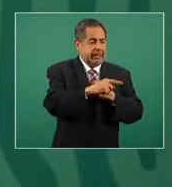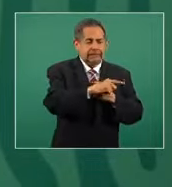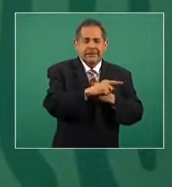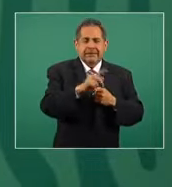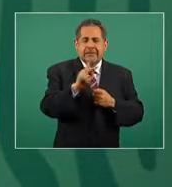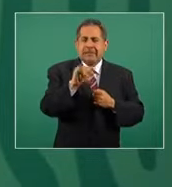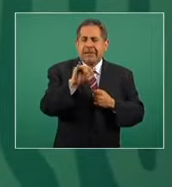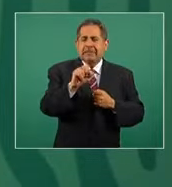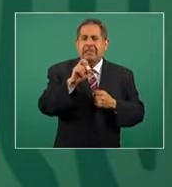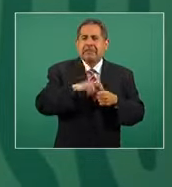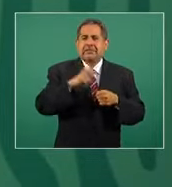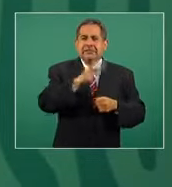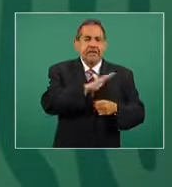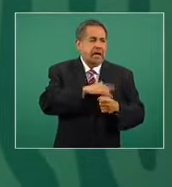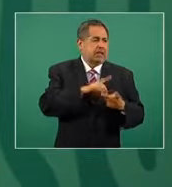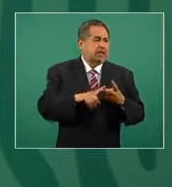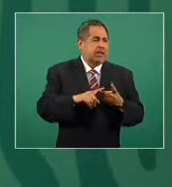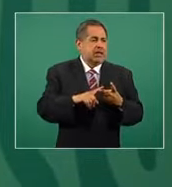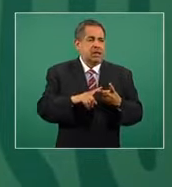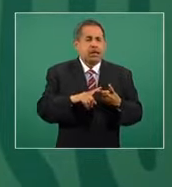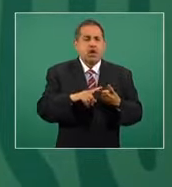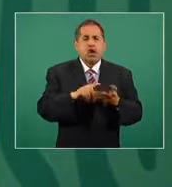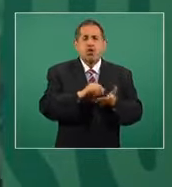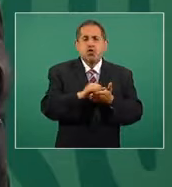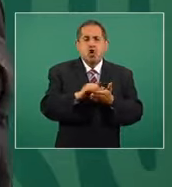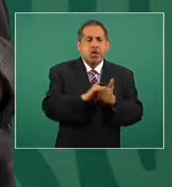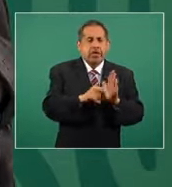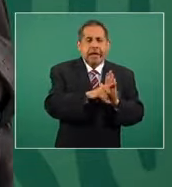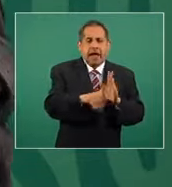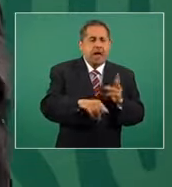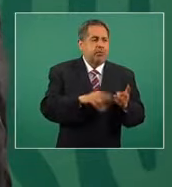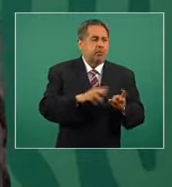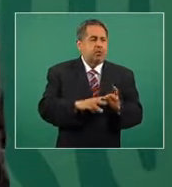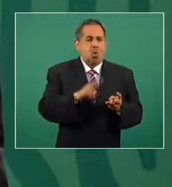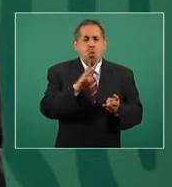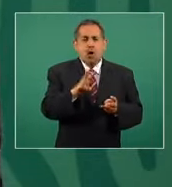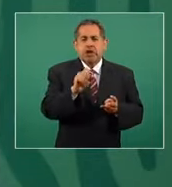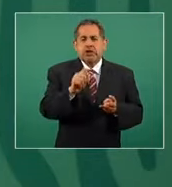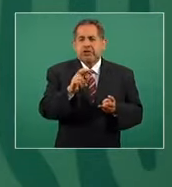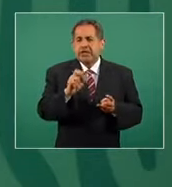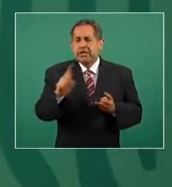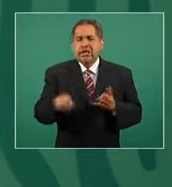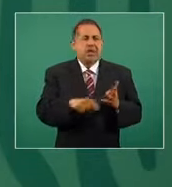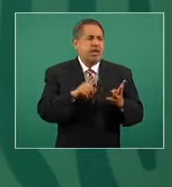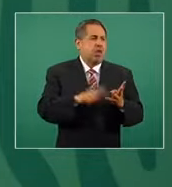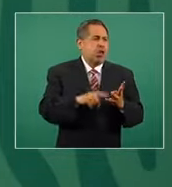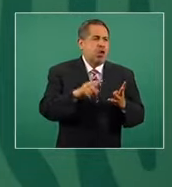Times, el Washington Post, el Wall Street Journal,